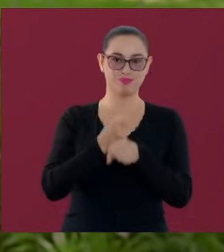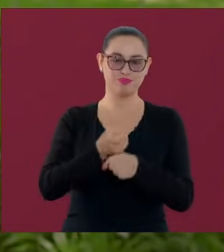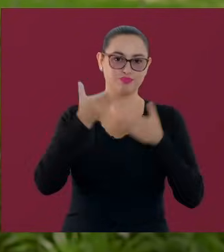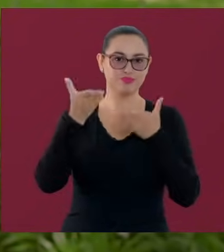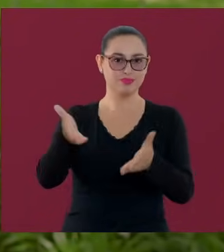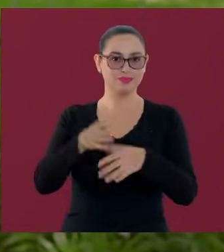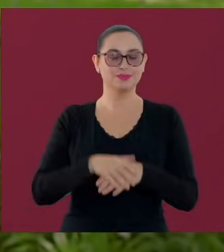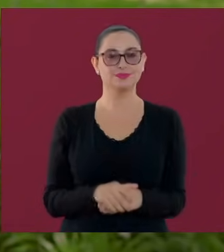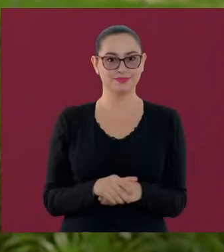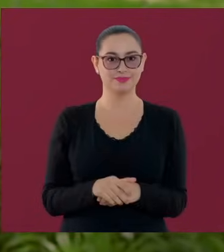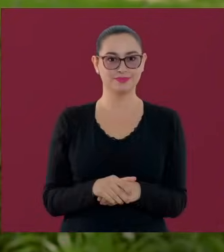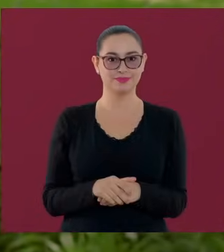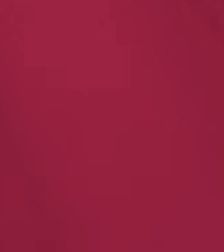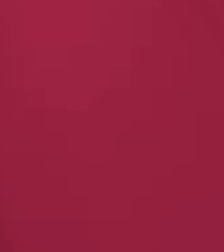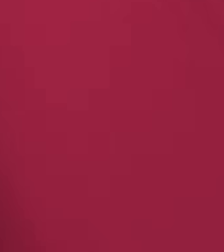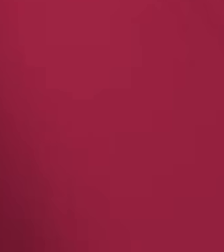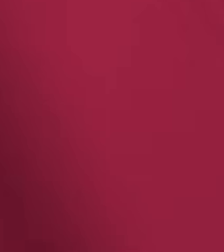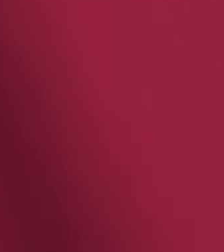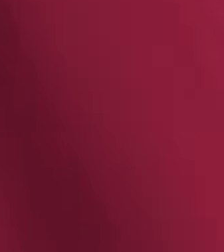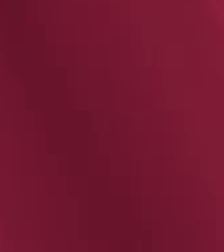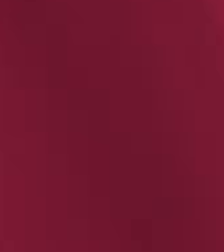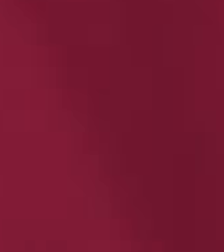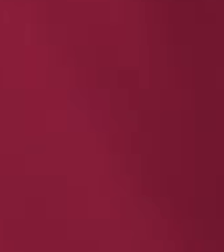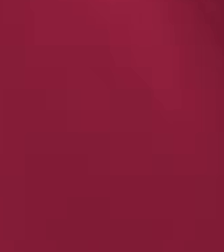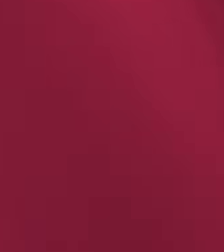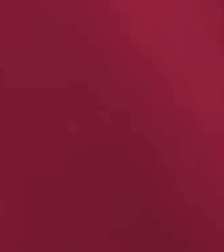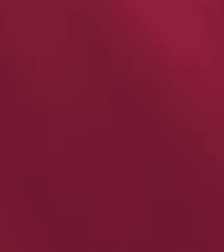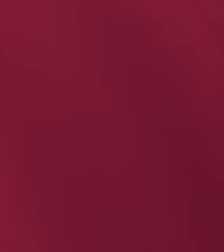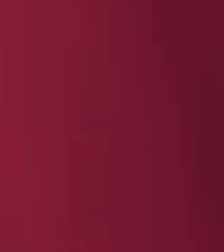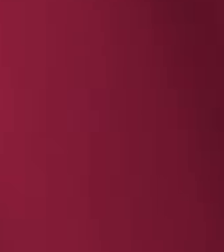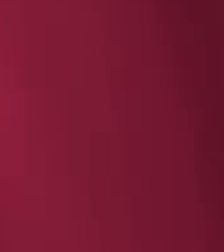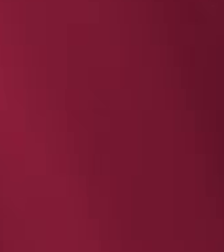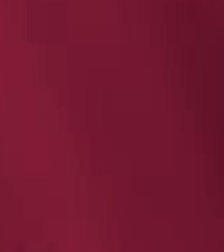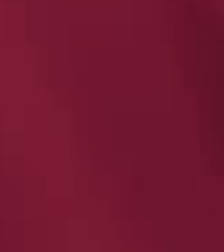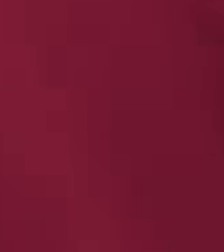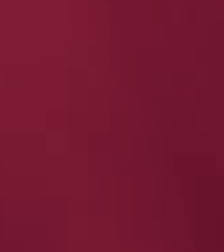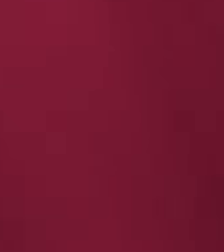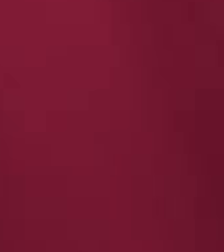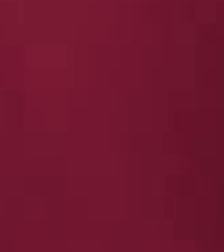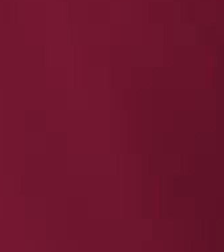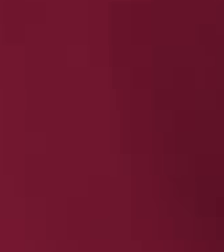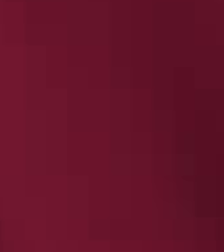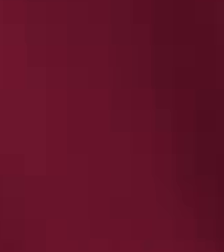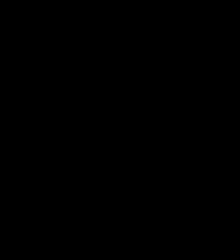los pobres. Quinto informe. Gobierno de México.